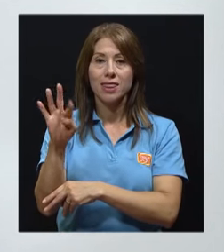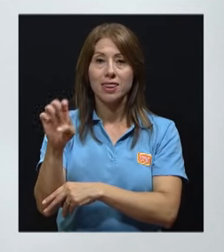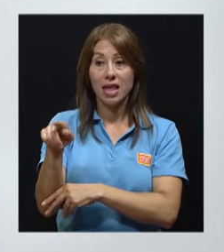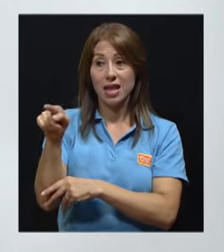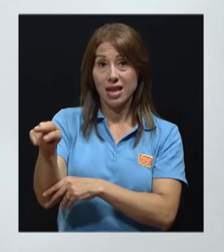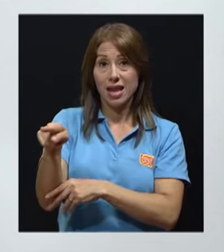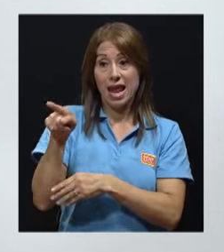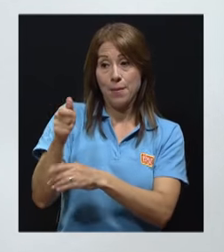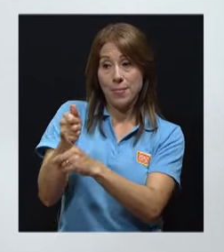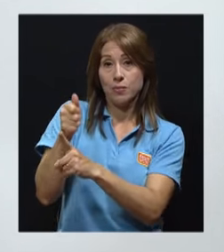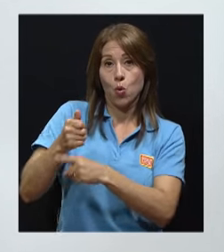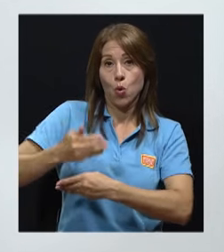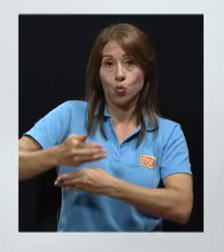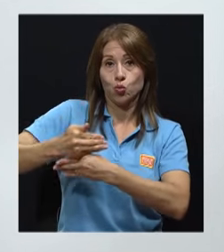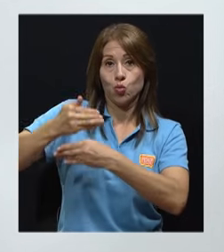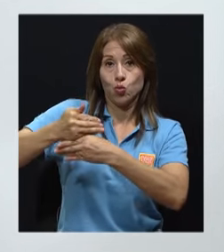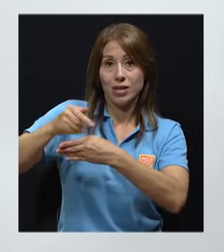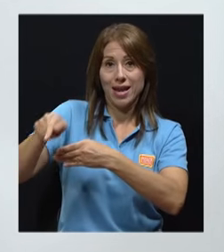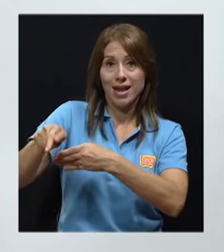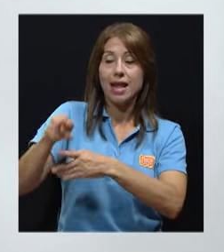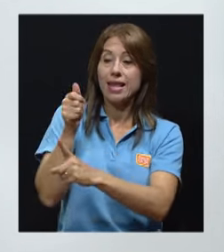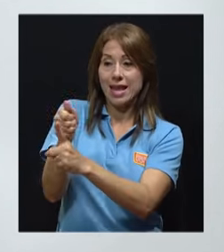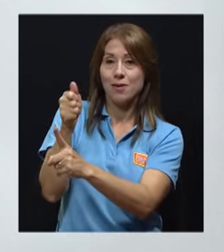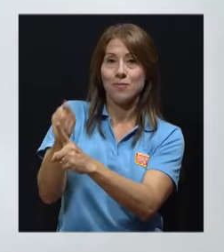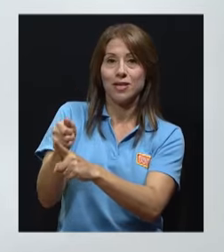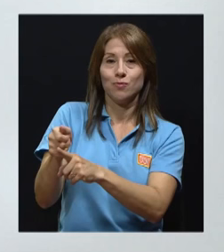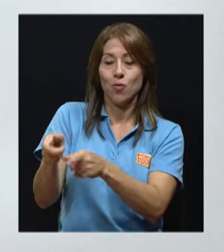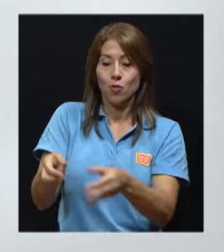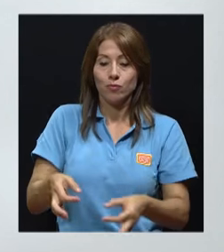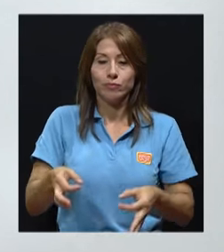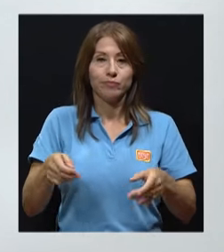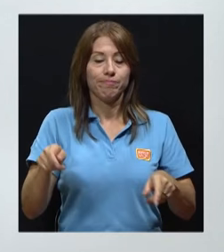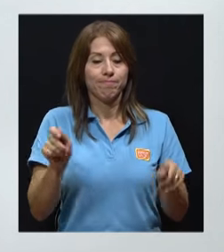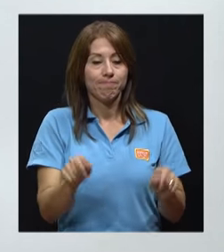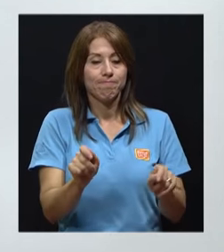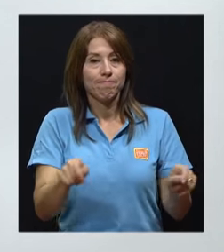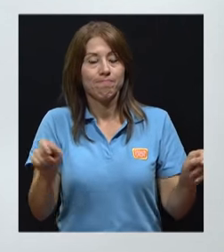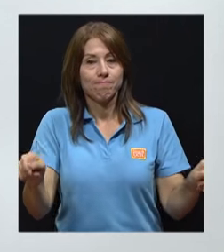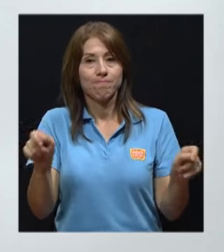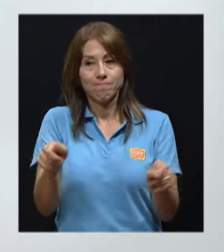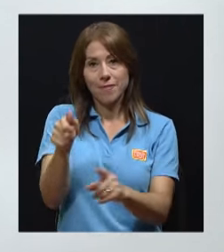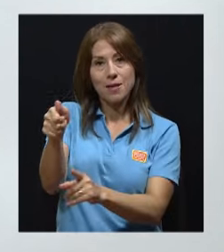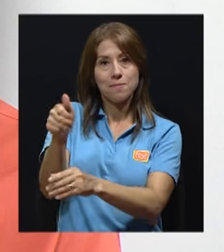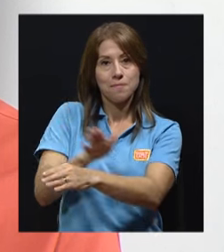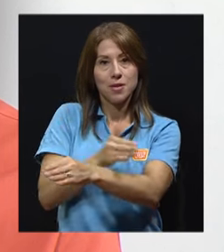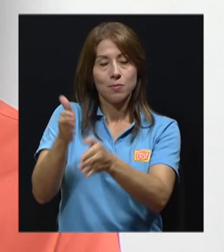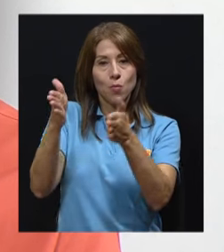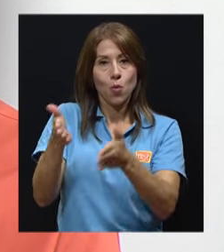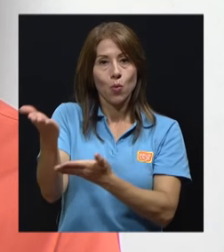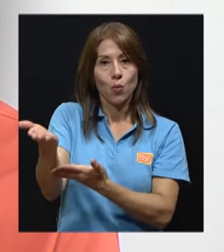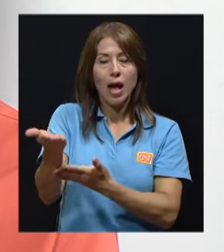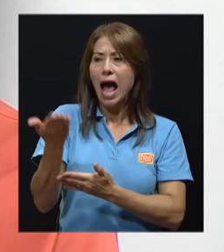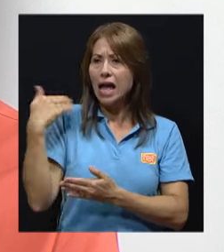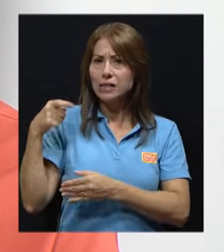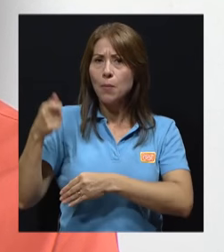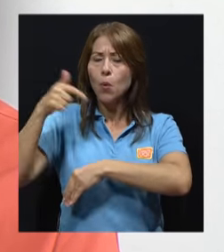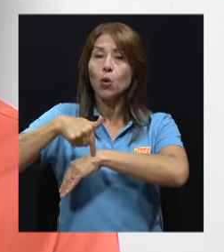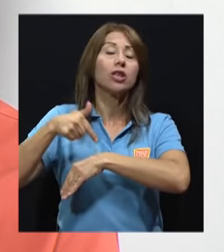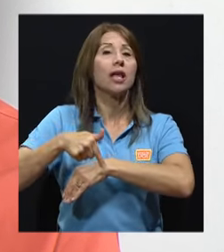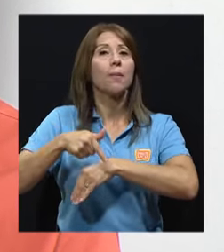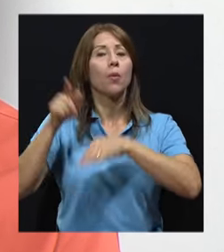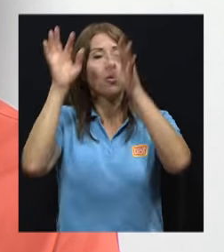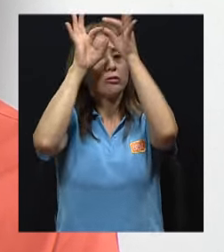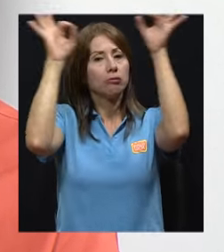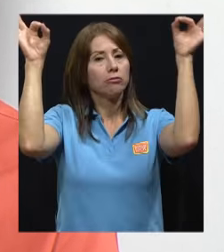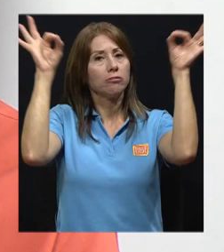es marimbero las construye y marimbista las ejecuta qué bien hace poco tuvimos a uno de los grandes de la